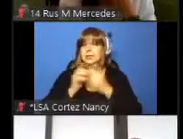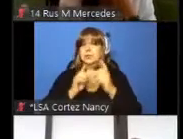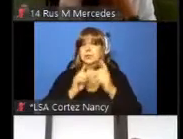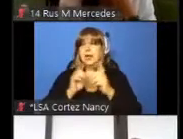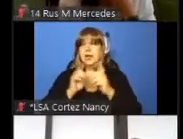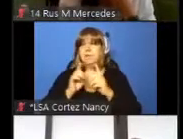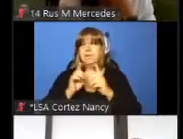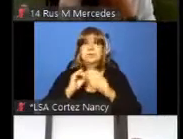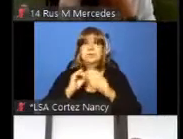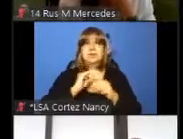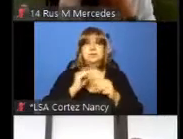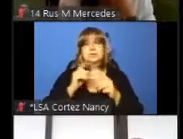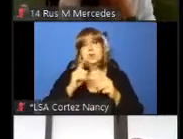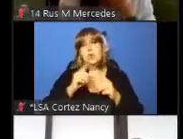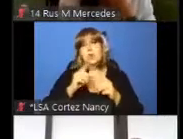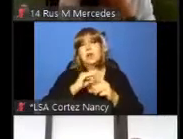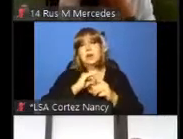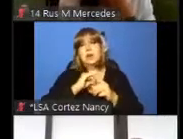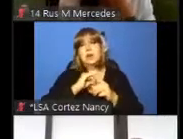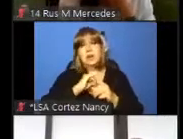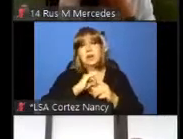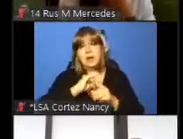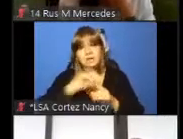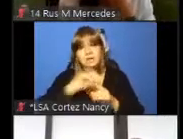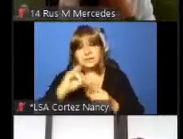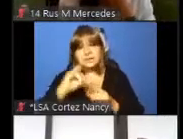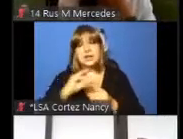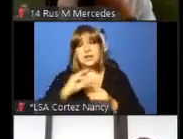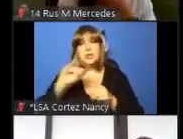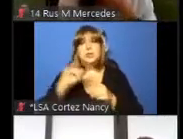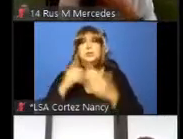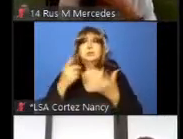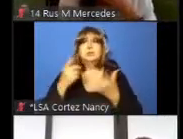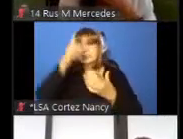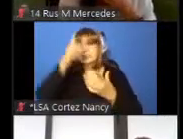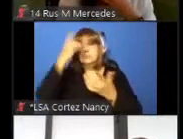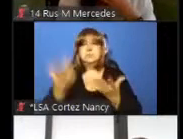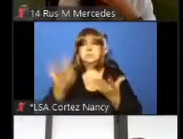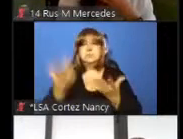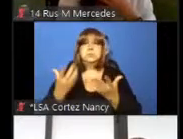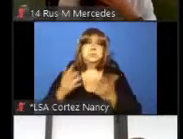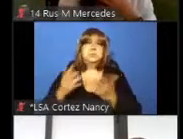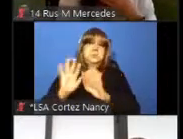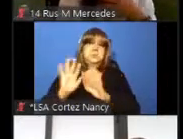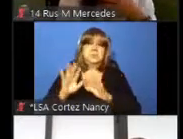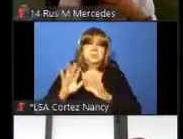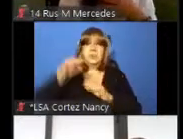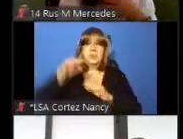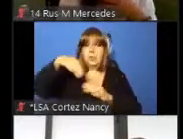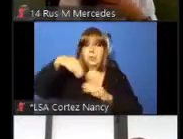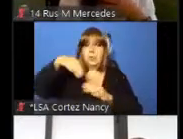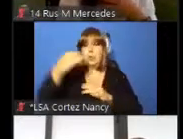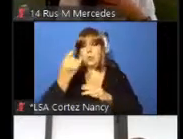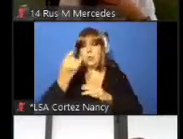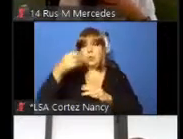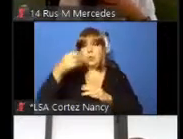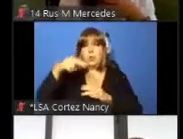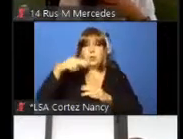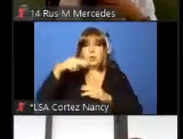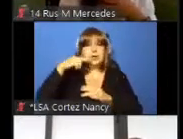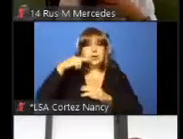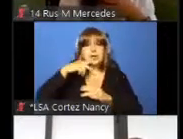y que la estar atenderse de esa misma forma lo más grave del discurso de munibe es que se escuchó muchas veces ese